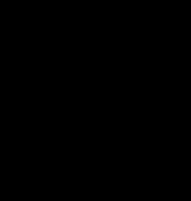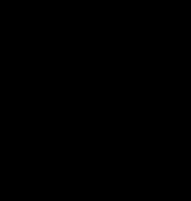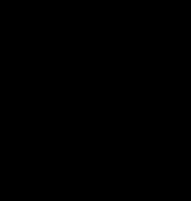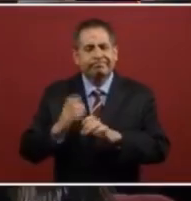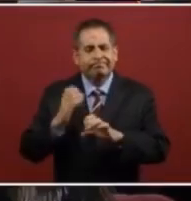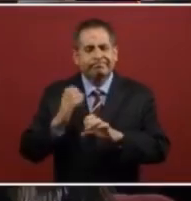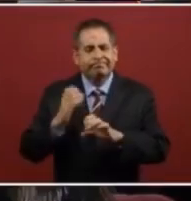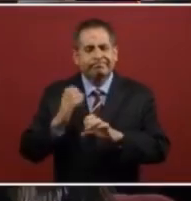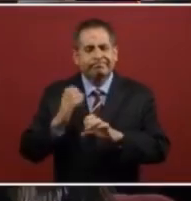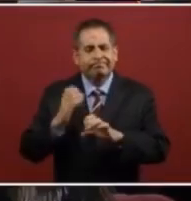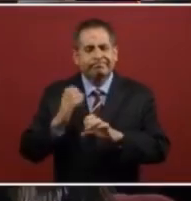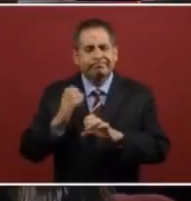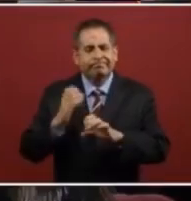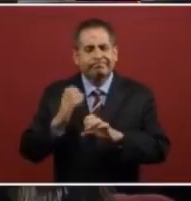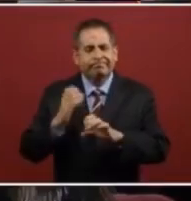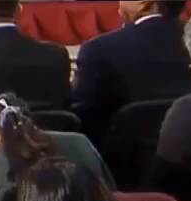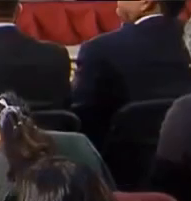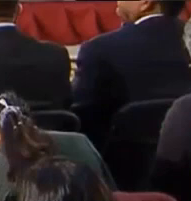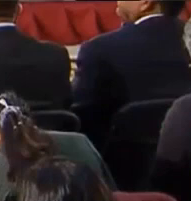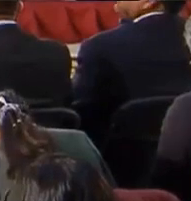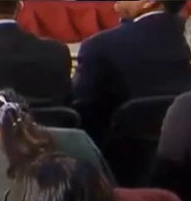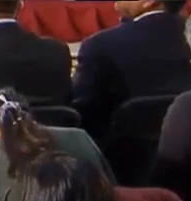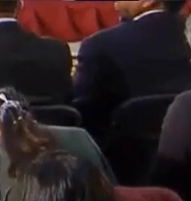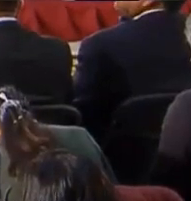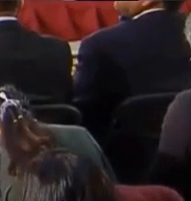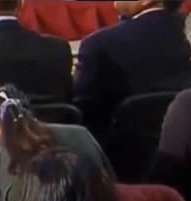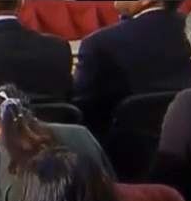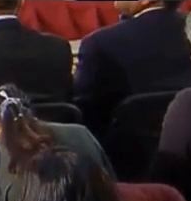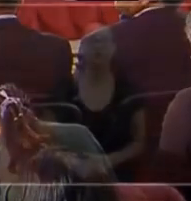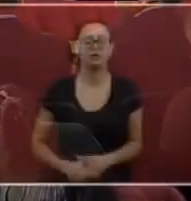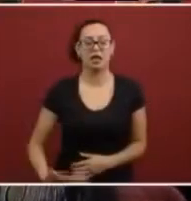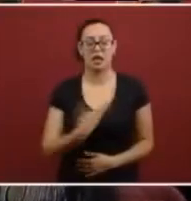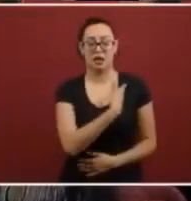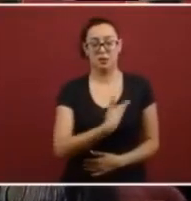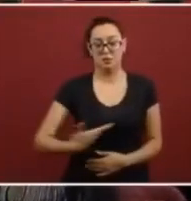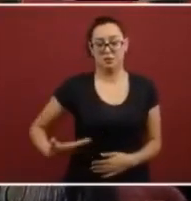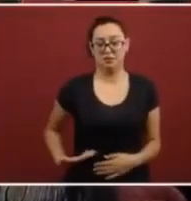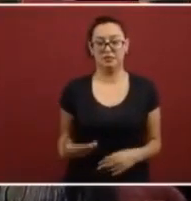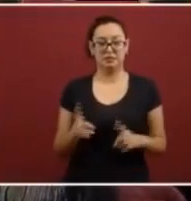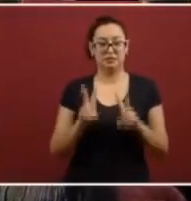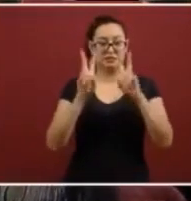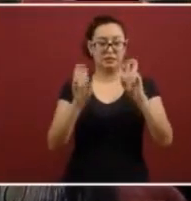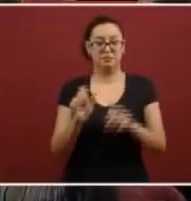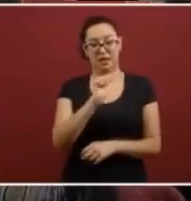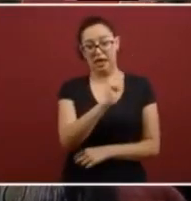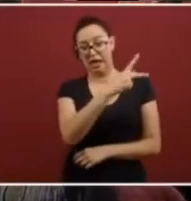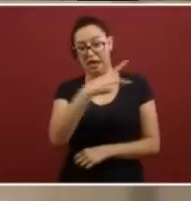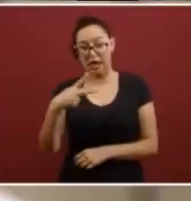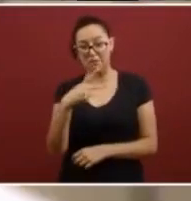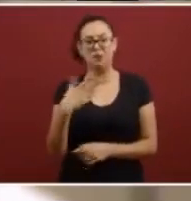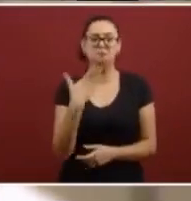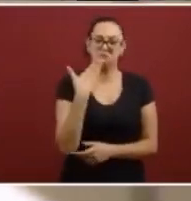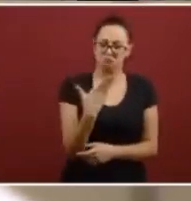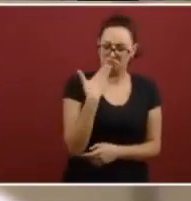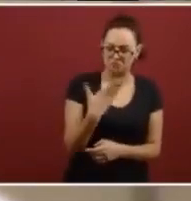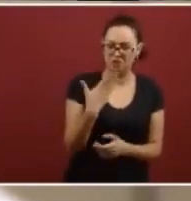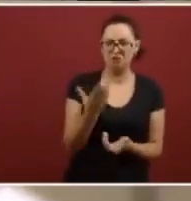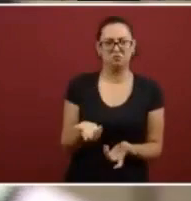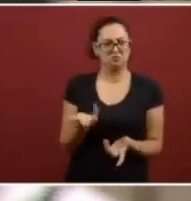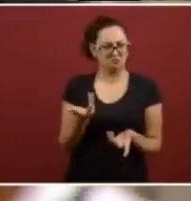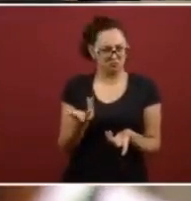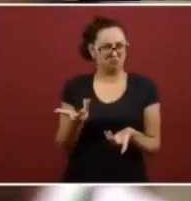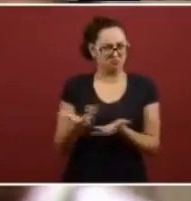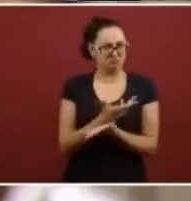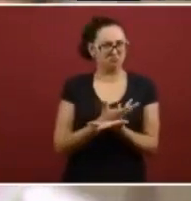the, el destino y sobre todo casos como reconociendo que el tema de plataformas digitales es digital bueno, platforms. tributa para el